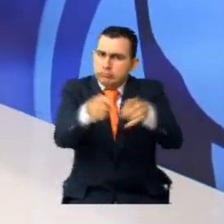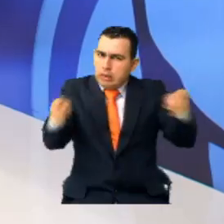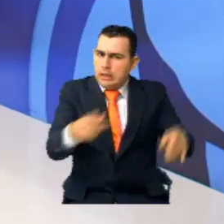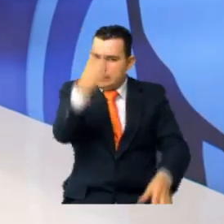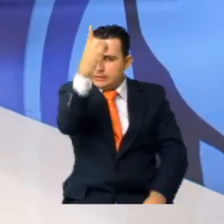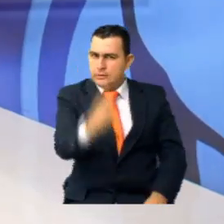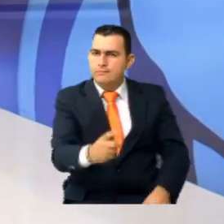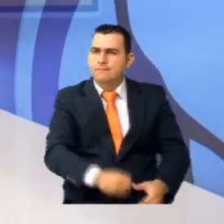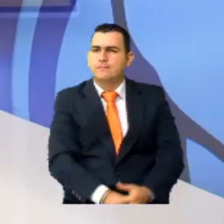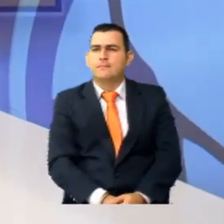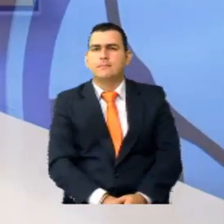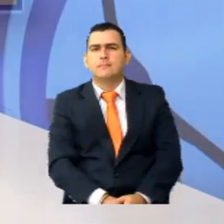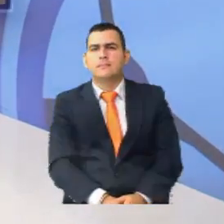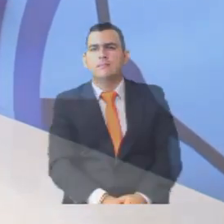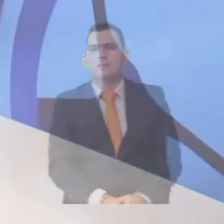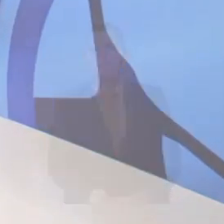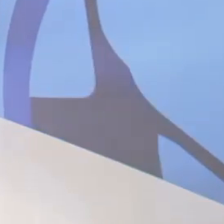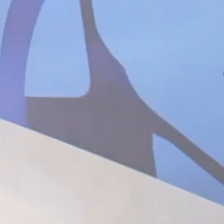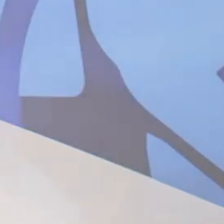final.